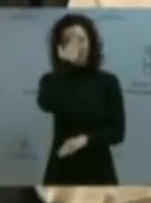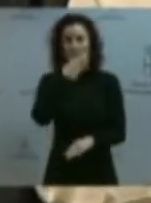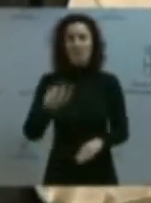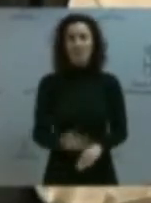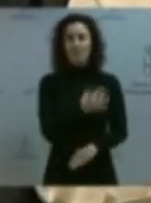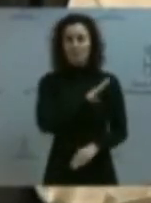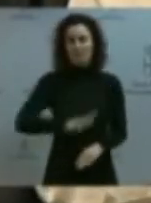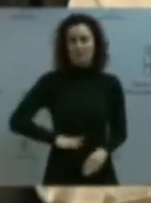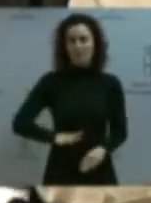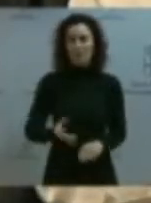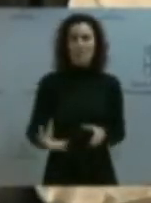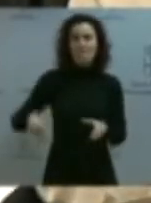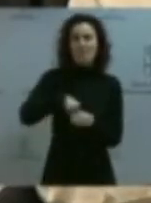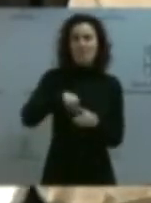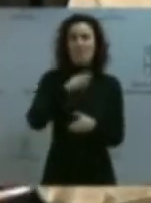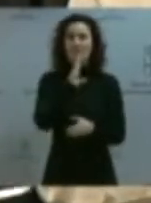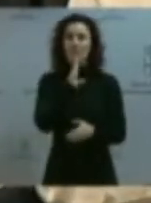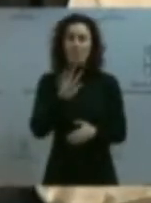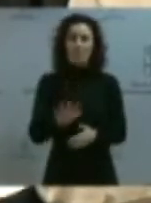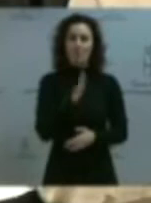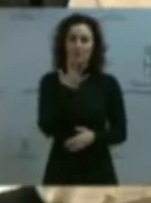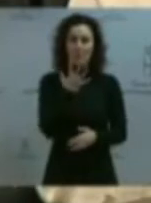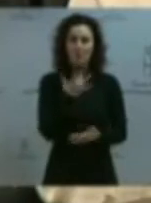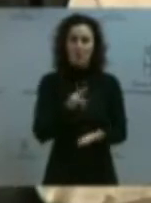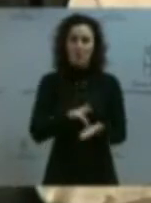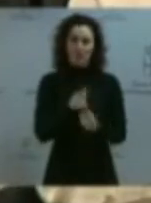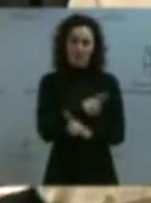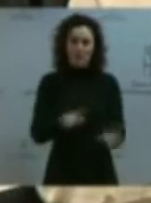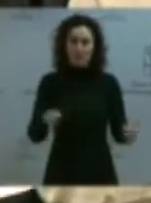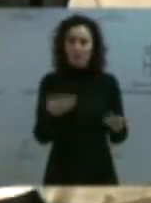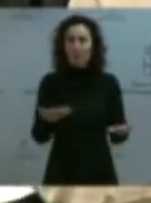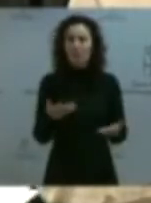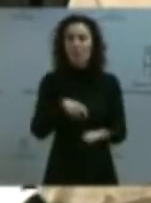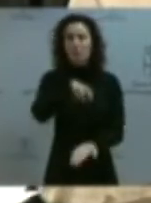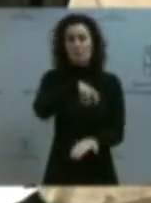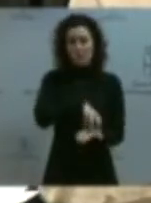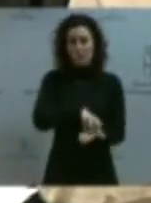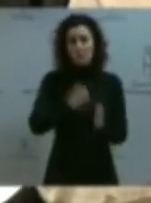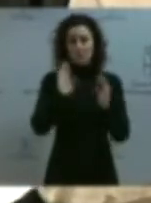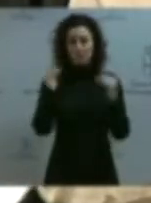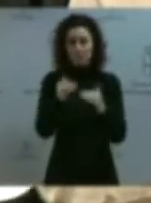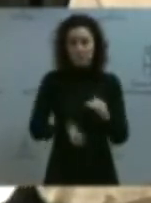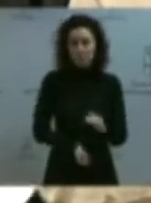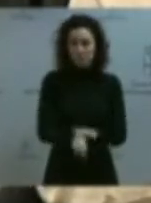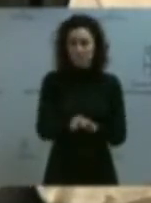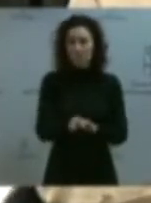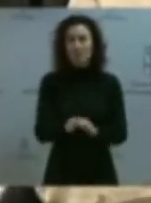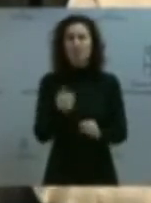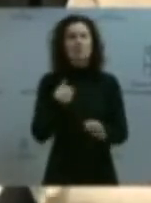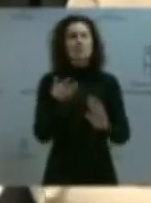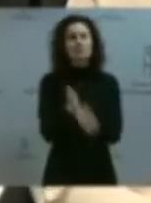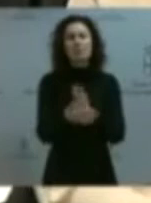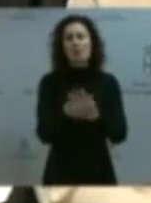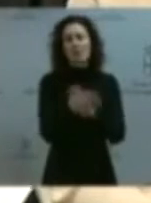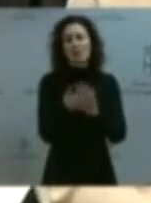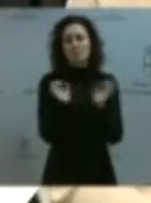anuales. En cuanto a los centros de atención continuada, señoría, le explico lo que hemos hablado y consensuado con los vecinos y profesionales.